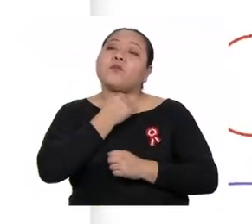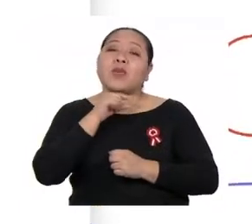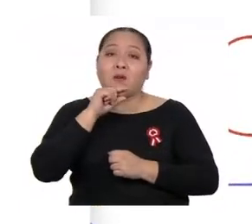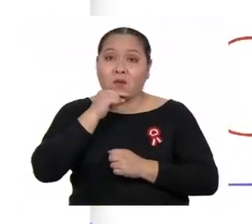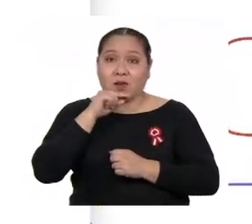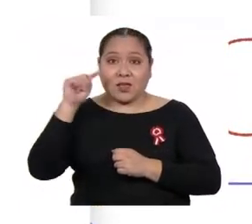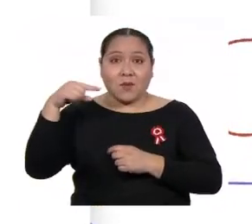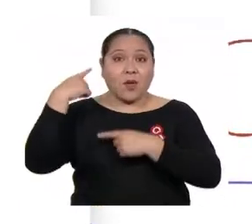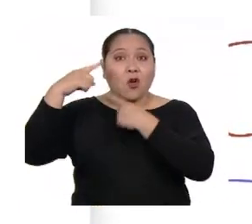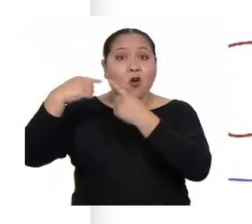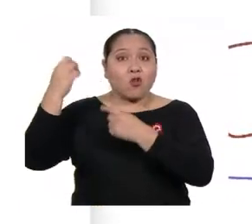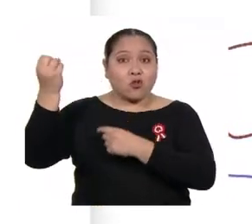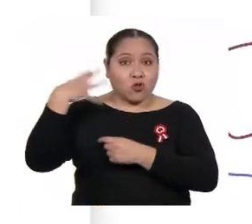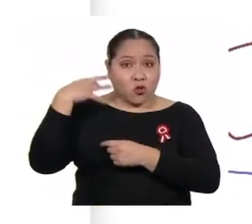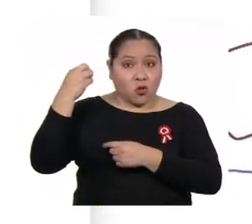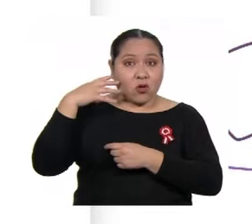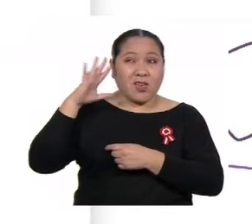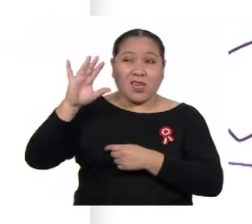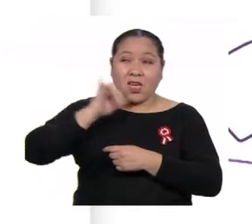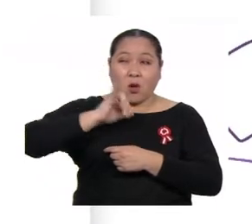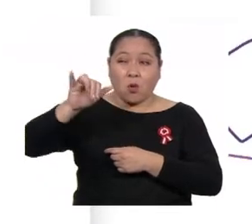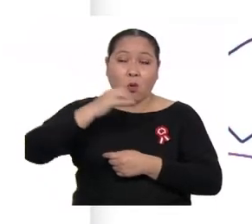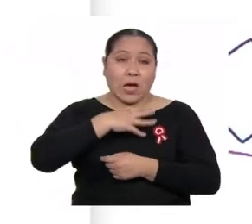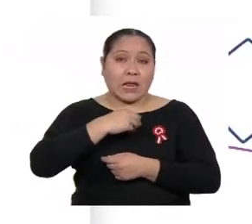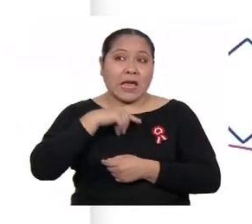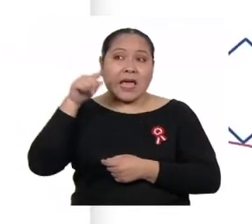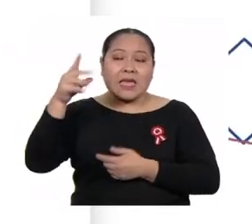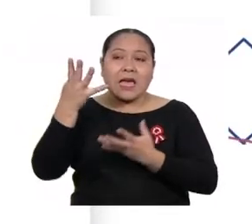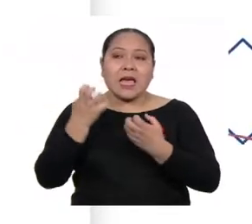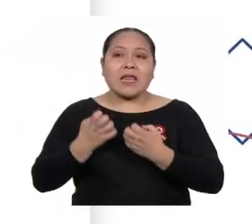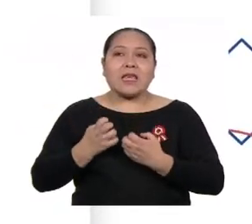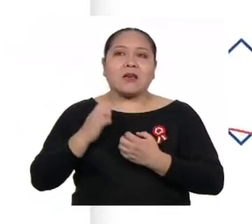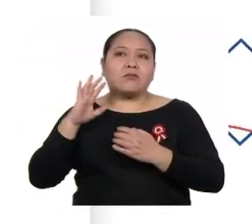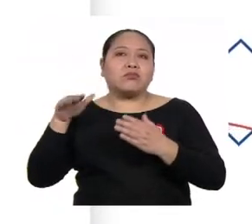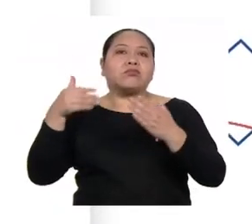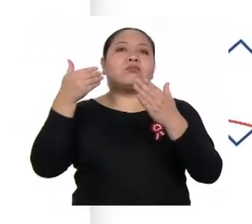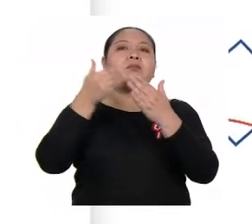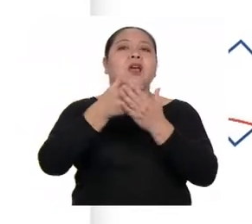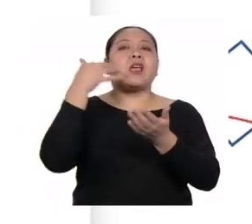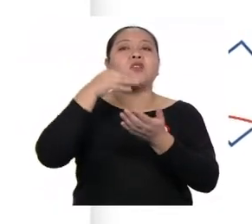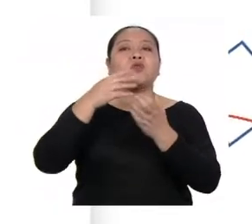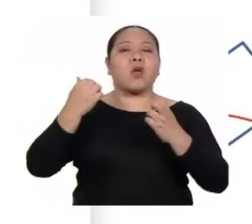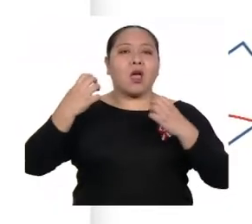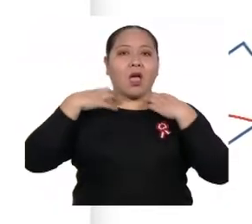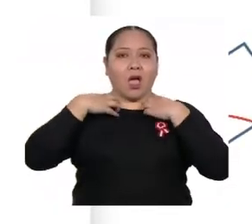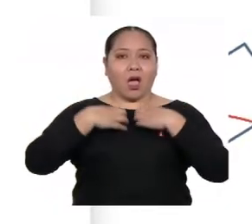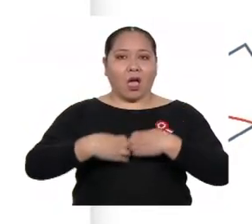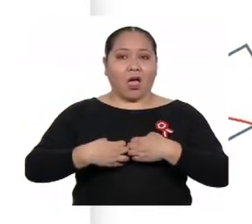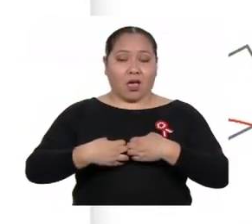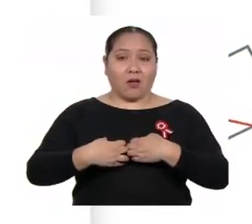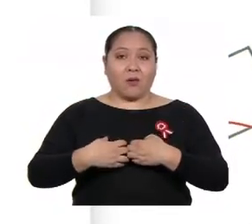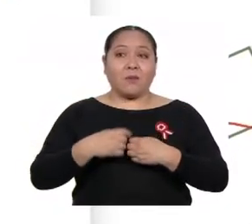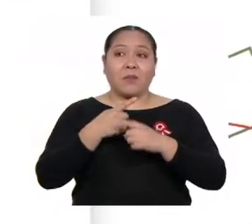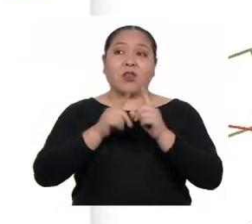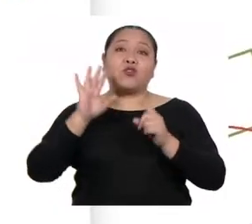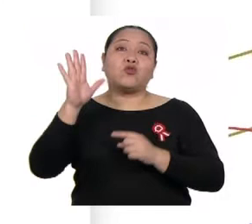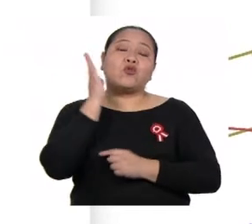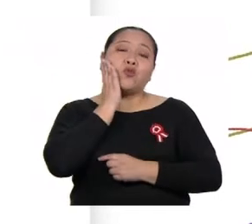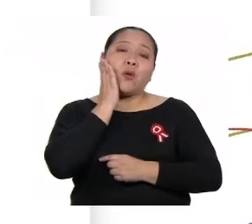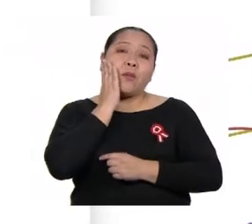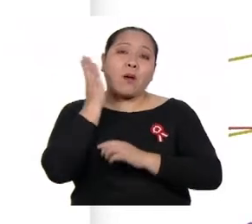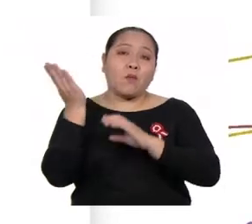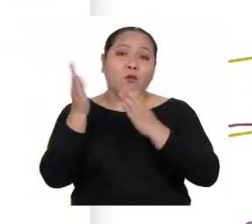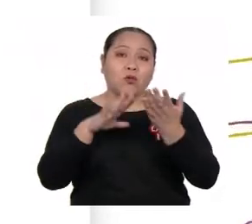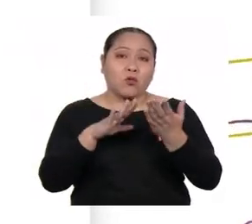que cuando tenía mi edad, ella quería ser abogada. El problema fue que, como su mamá falleció,